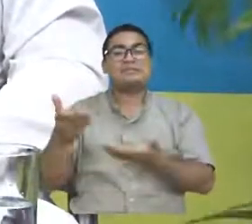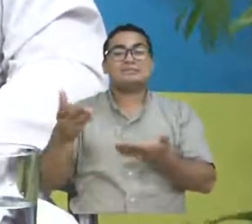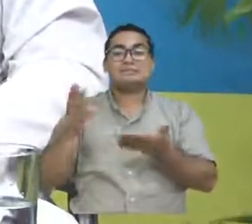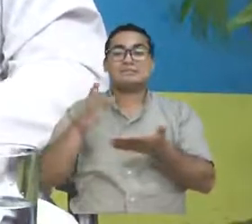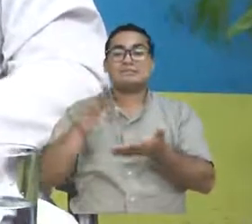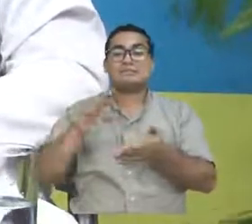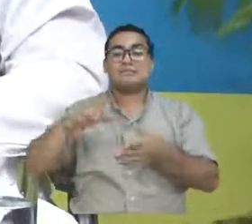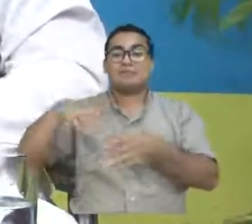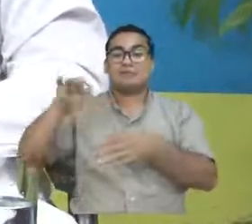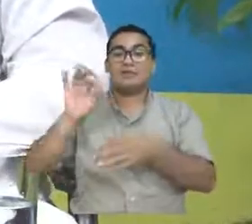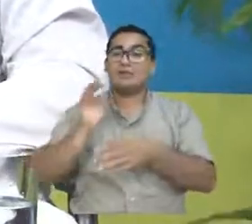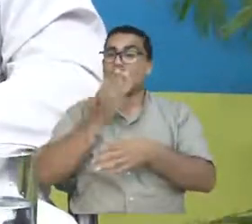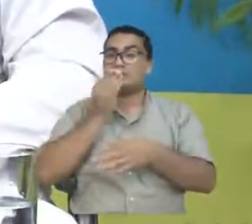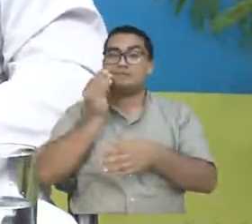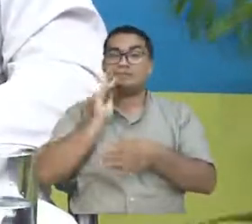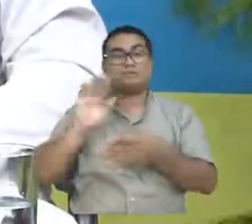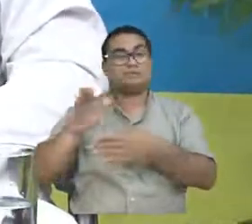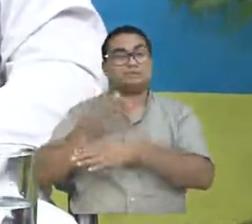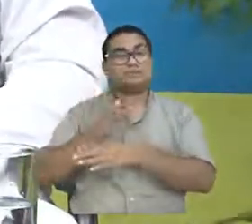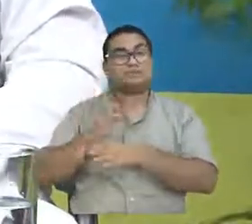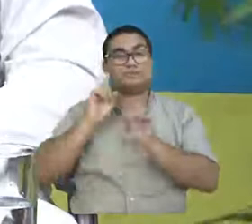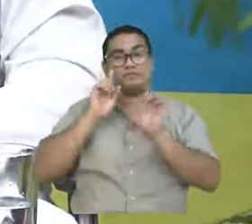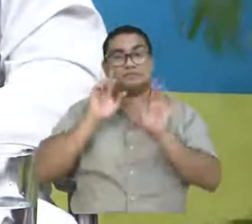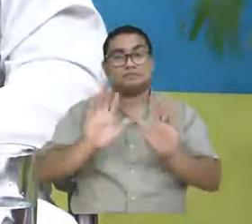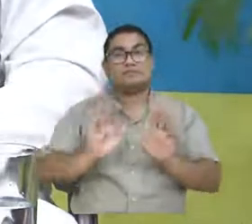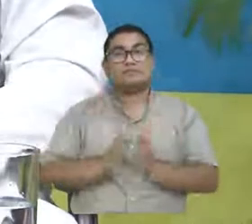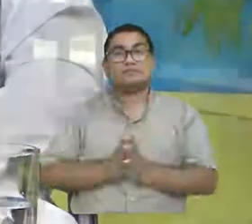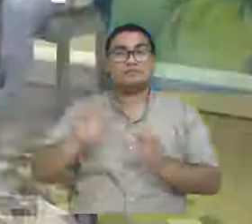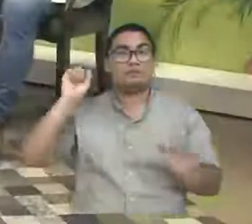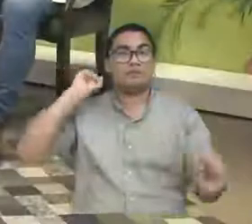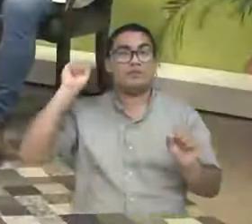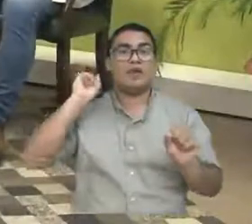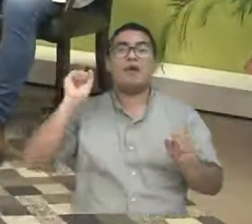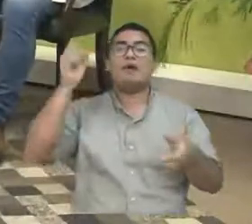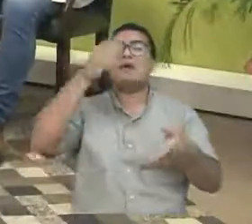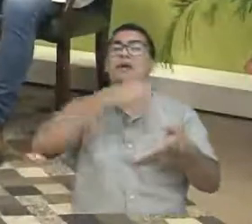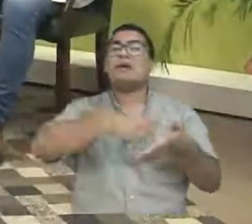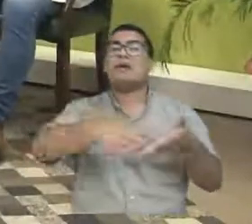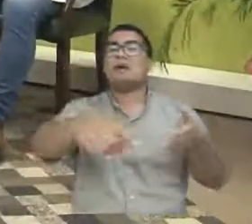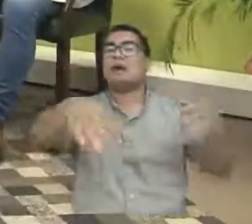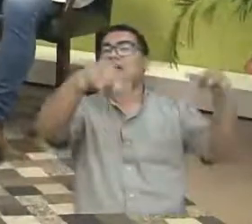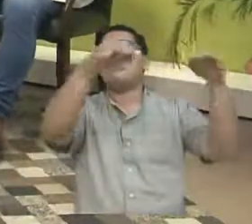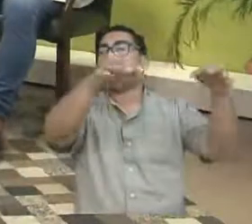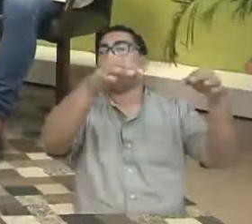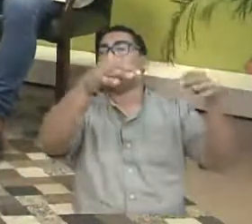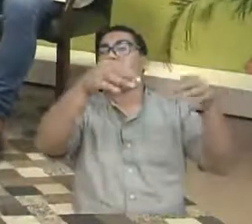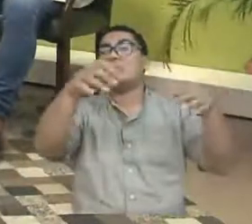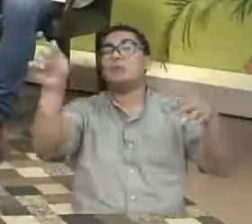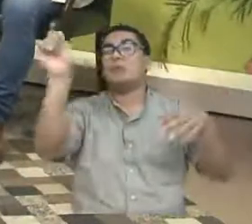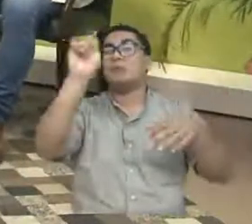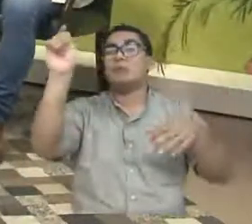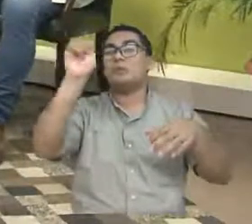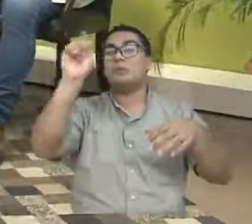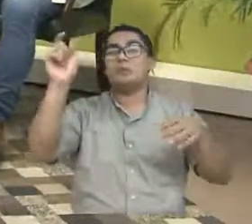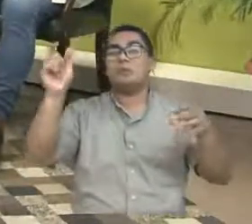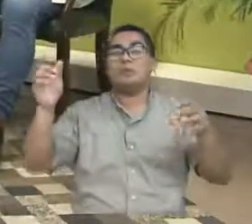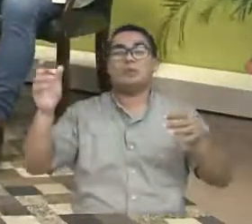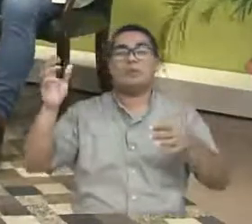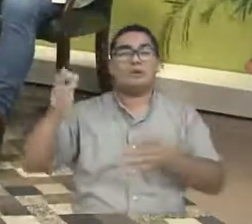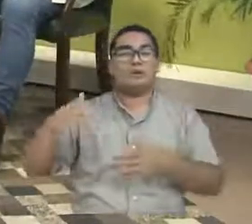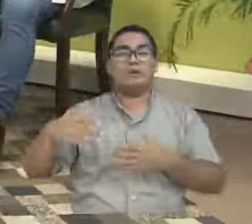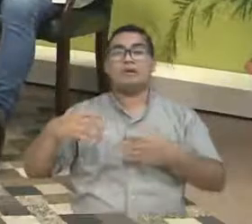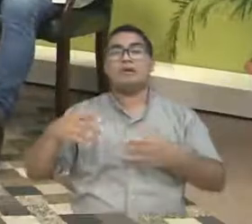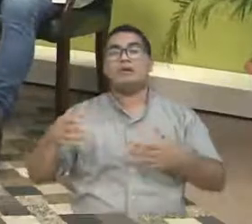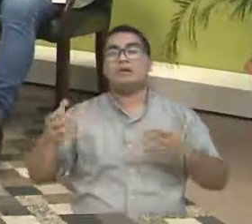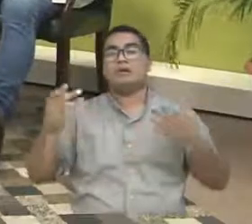o pañuelo o cualquier otro tipo de material. Y la toalla no es que va a pasar hasta una semana ahí en el baño o una semana de uso.